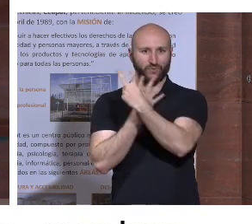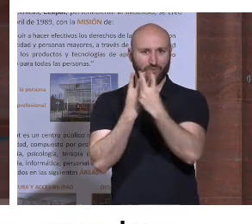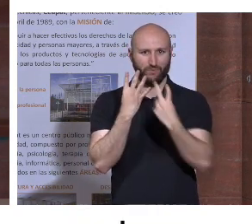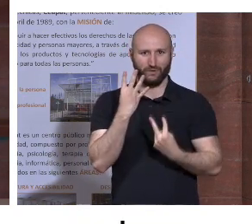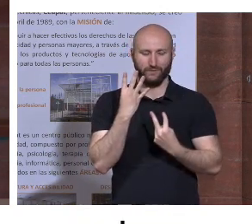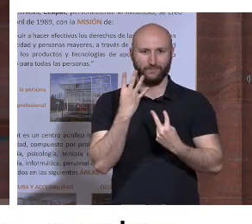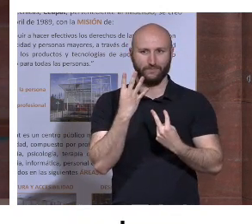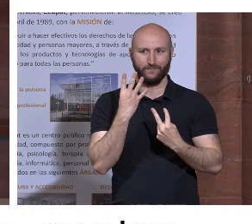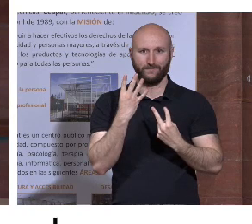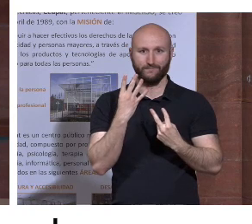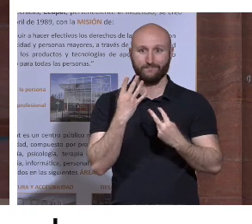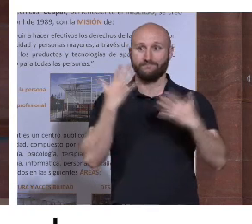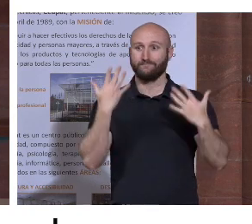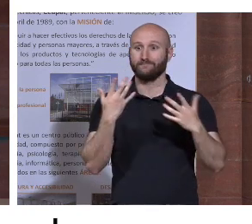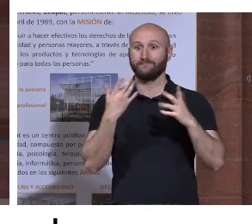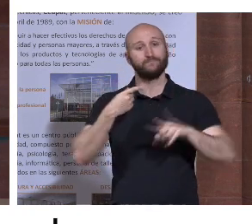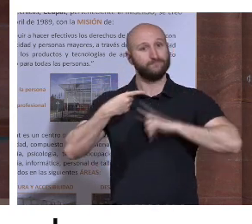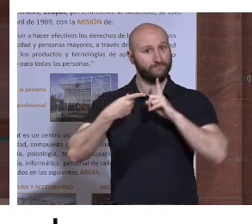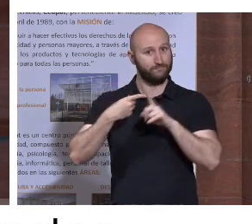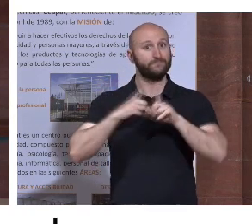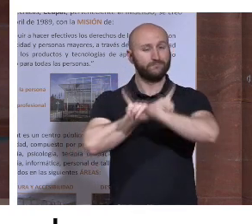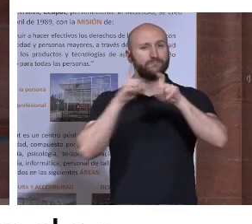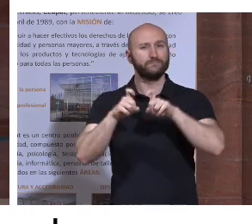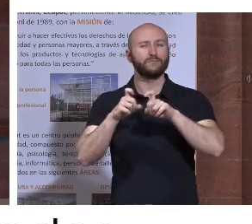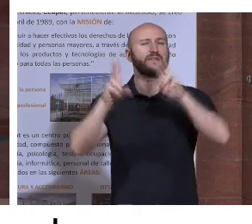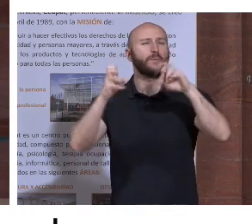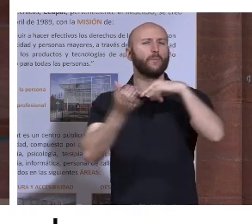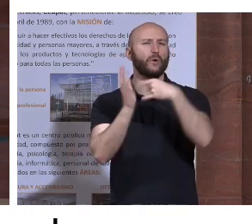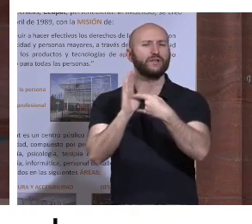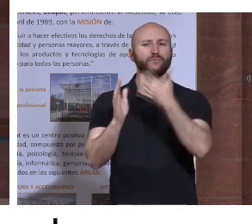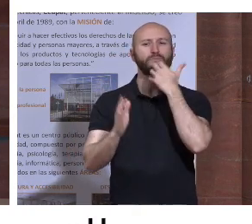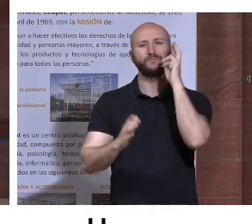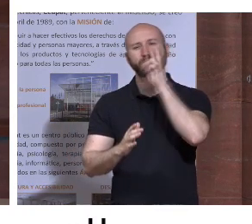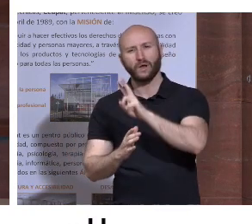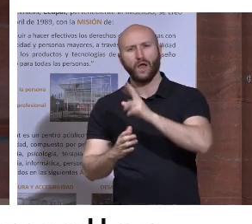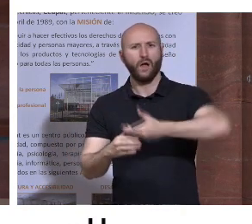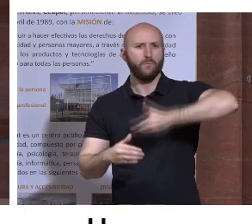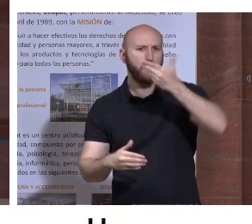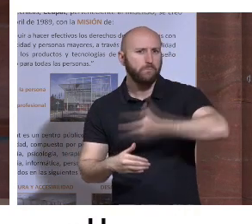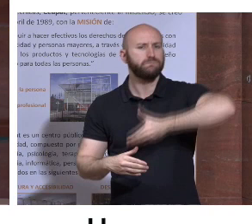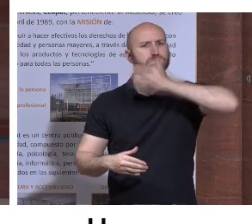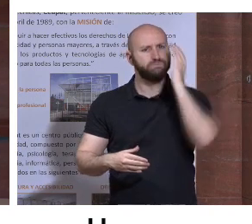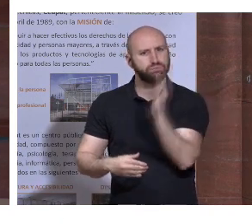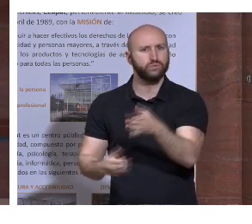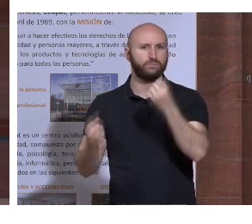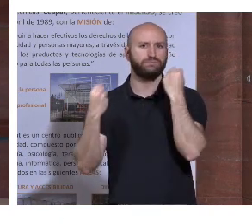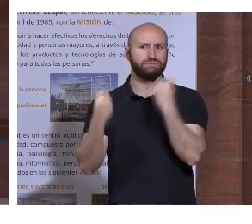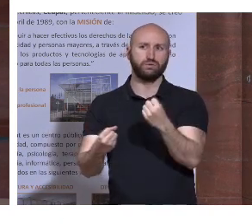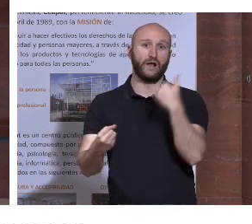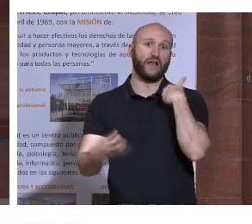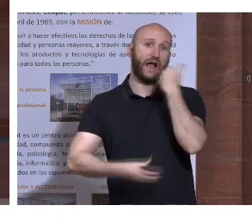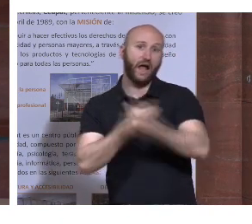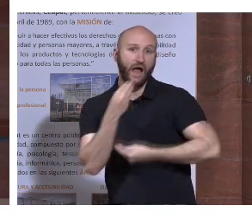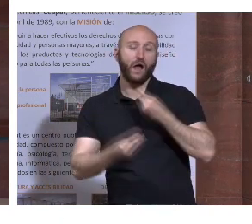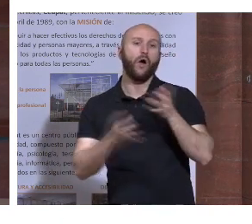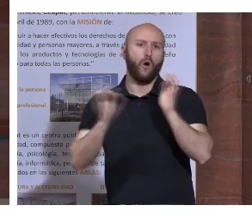va a ser sobre aquellos proyectos que consideran de mayor impacto, que se hayan realizado o que se